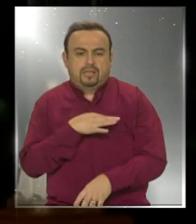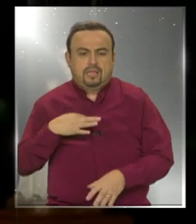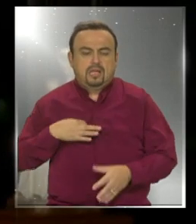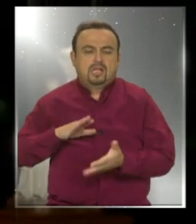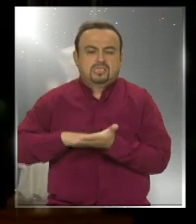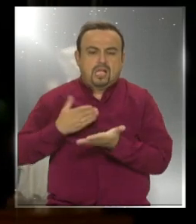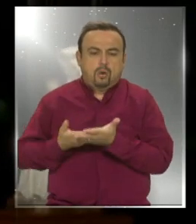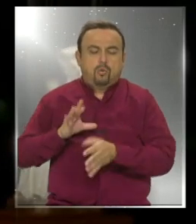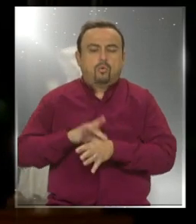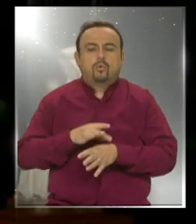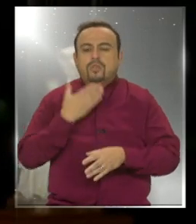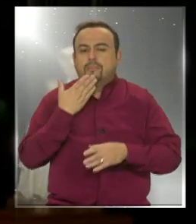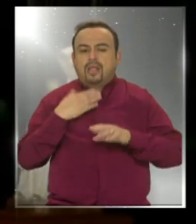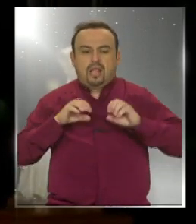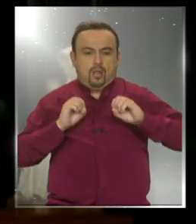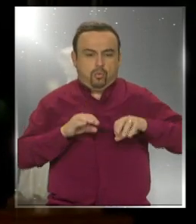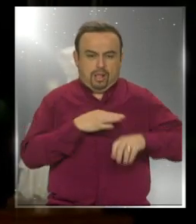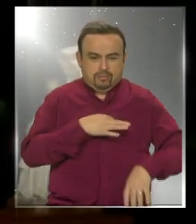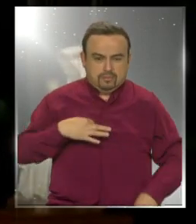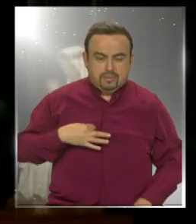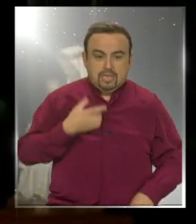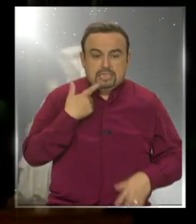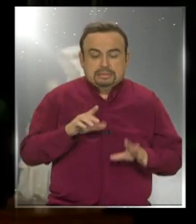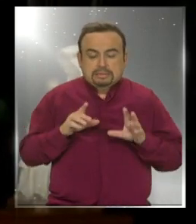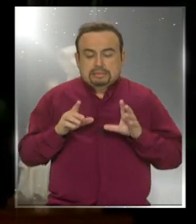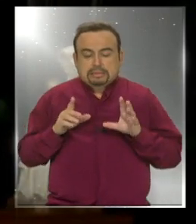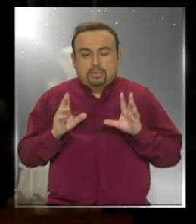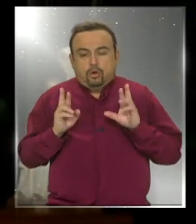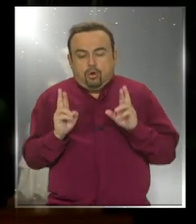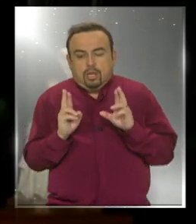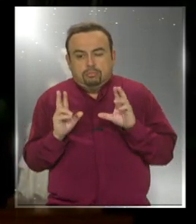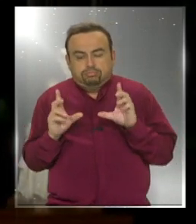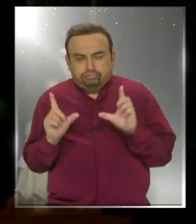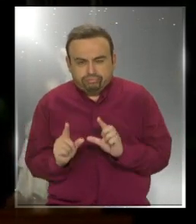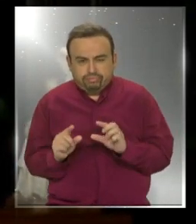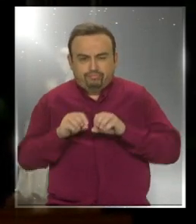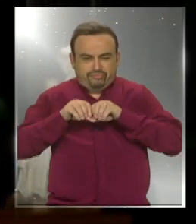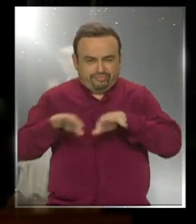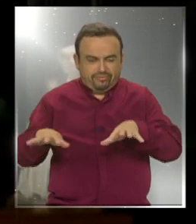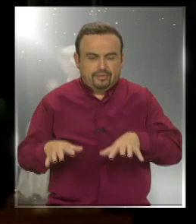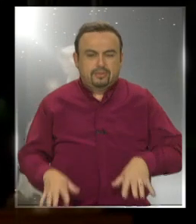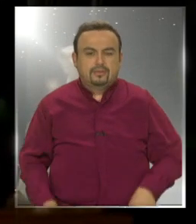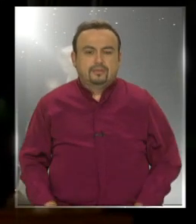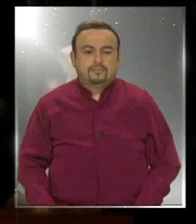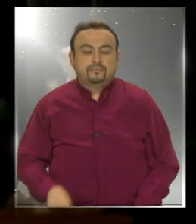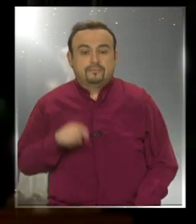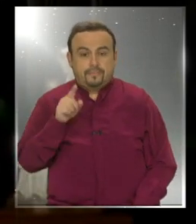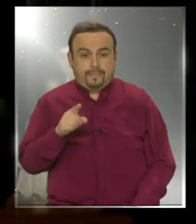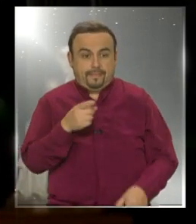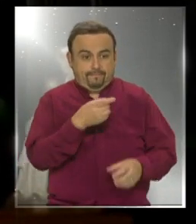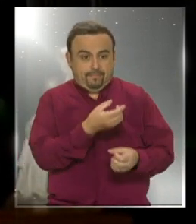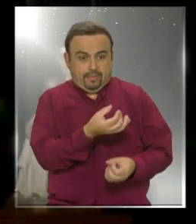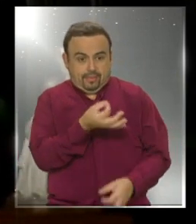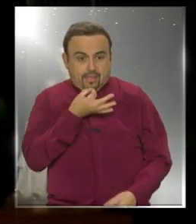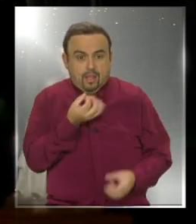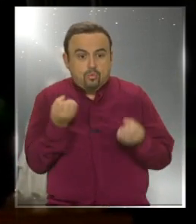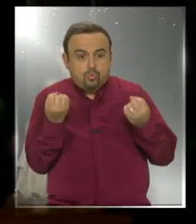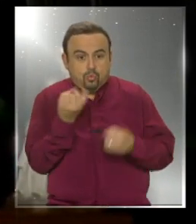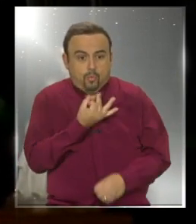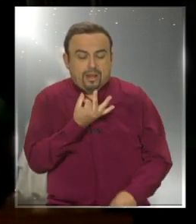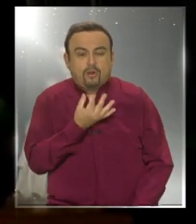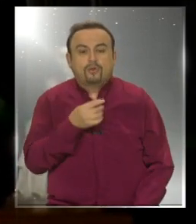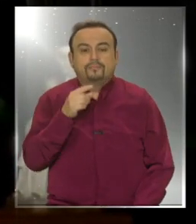ministerio educación para tratar de mitigar lo más posible esta pandemia sin embargo esa cifra que tú mencionas